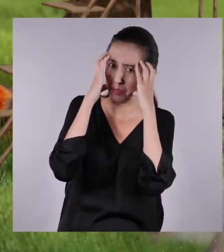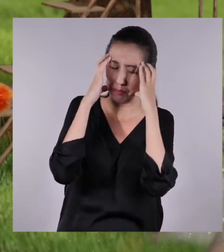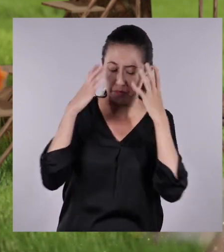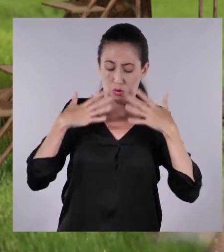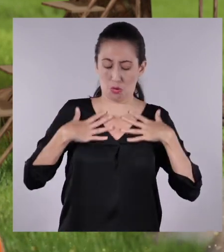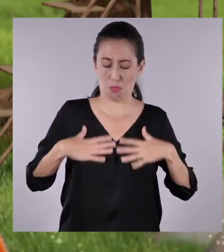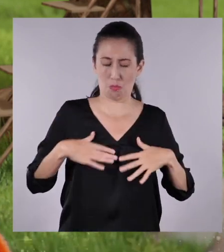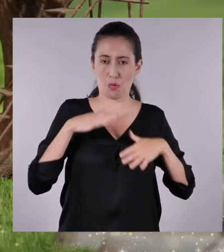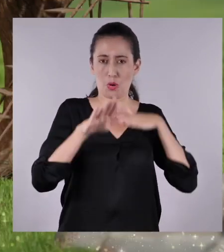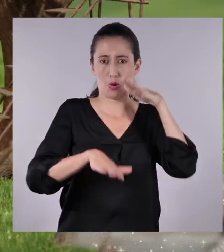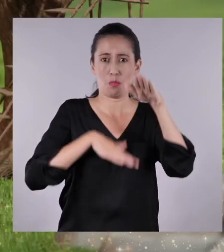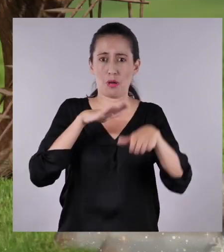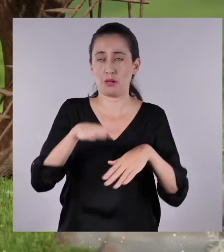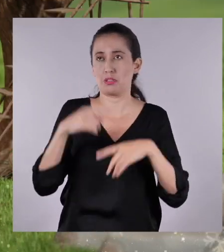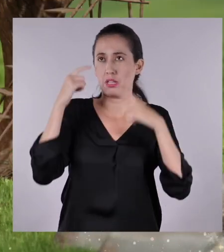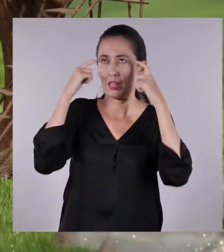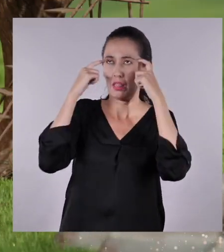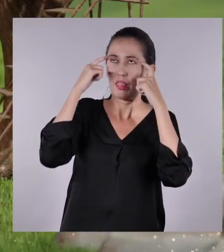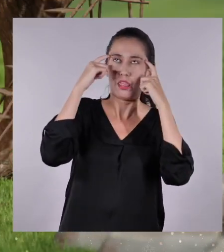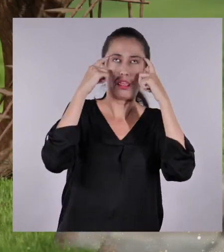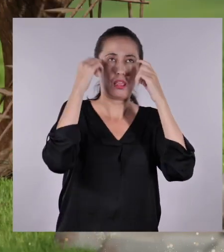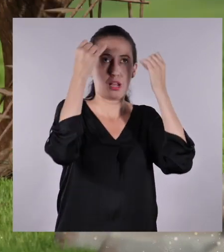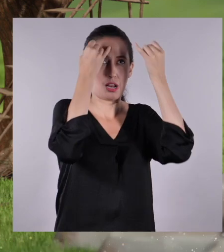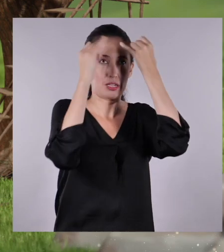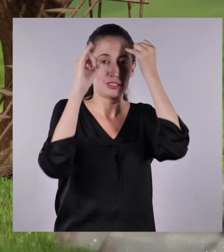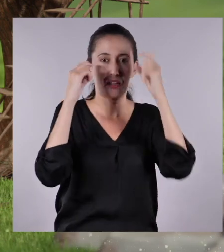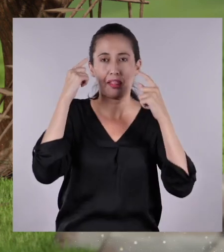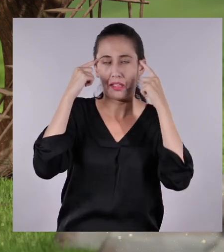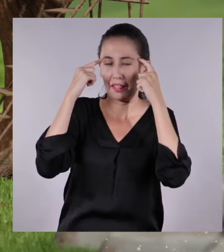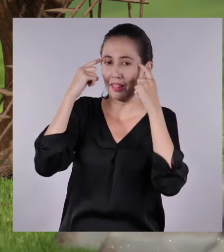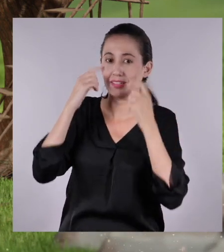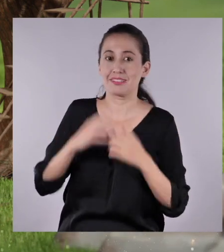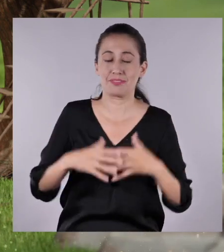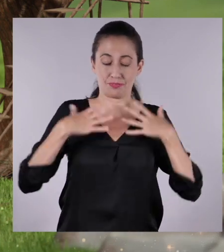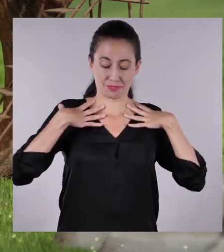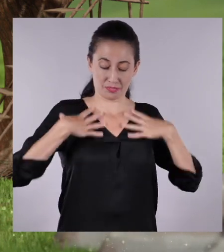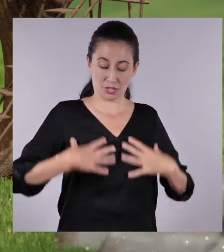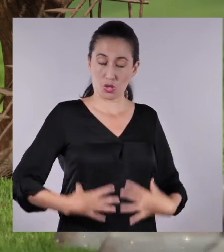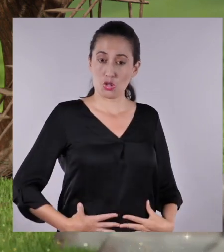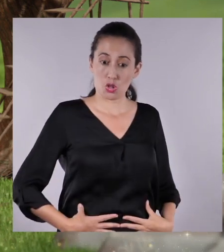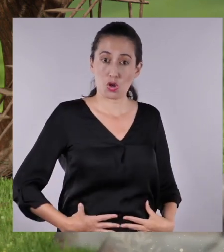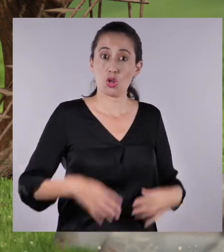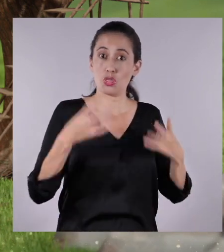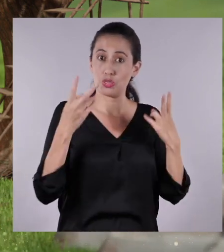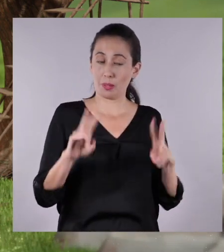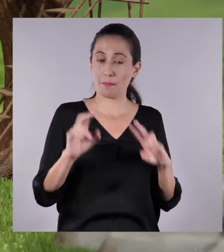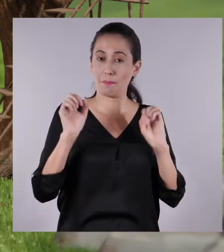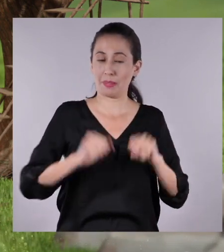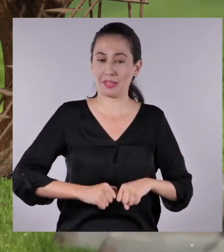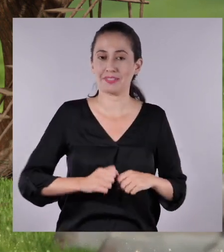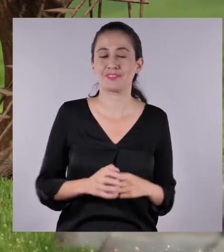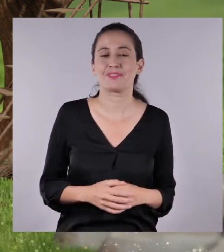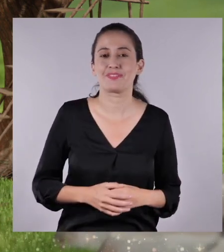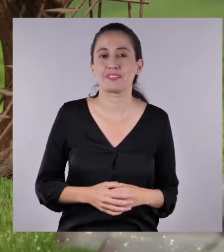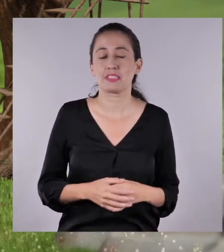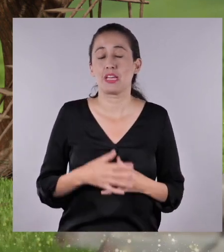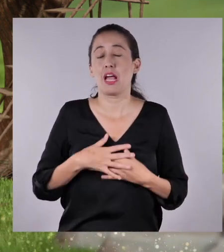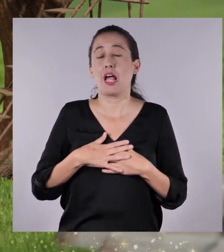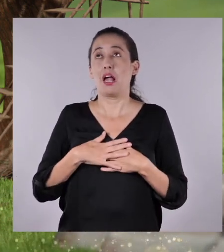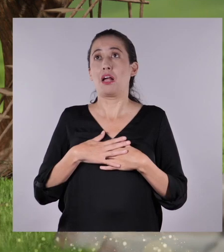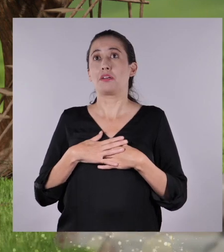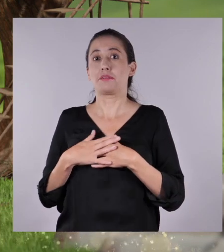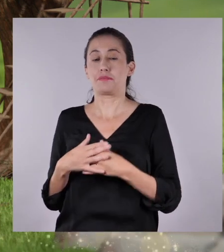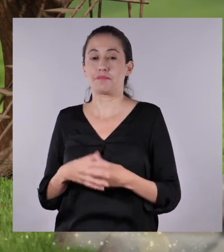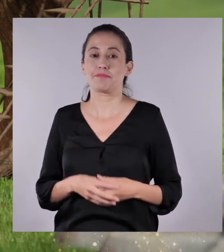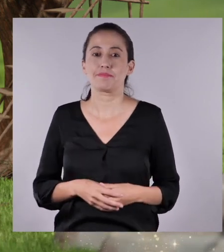la cabeza, movimos los pies y a mí se me movieron hasta las ideas. Y también el tronco, no te olvides. Exactamente, el tronco,